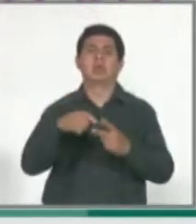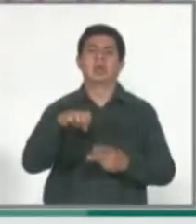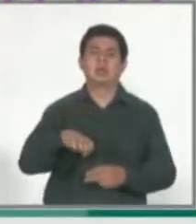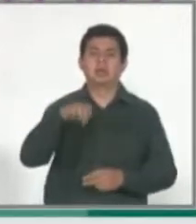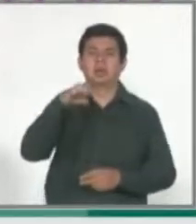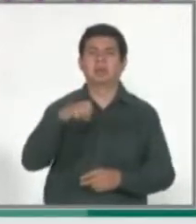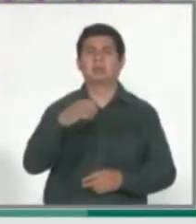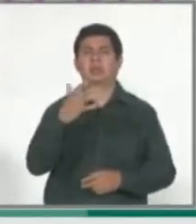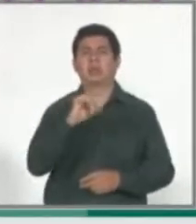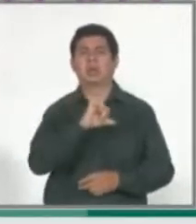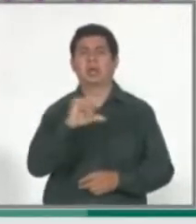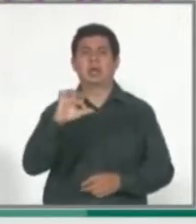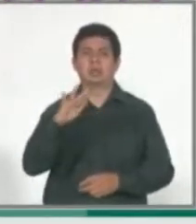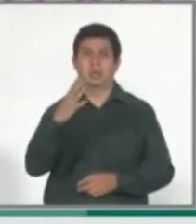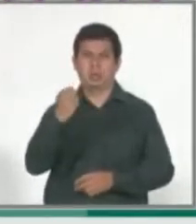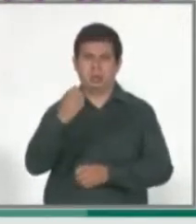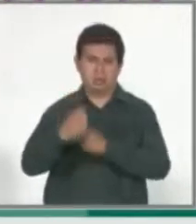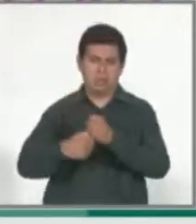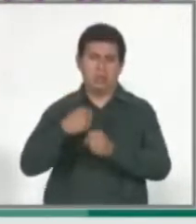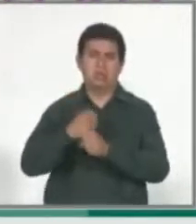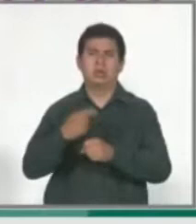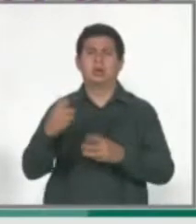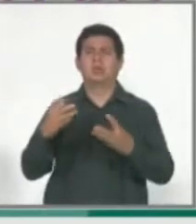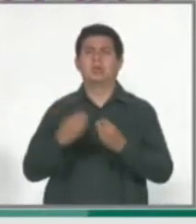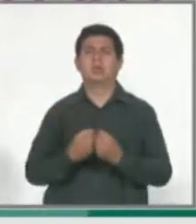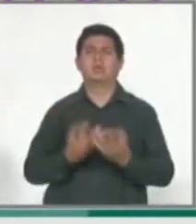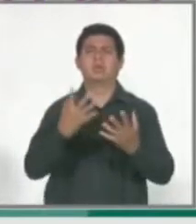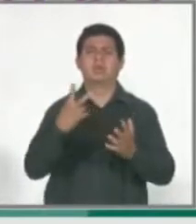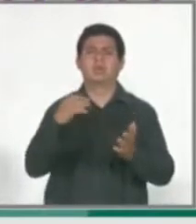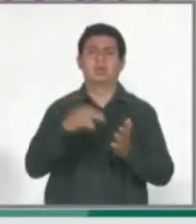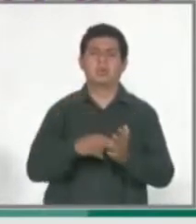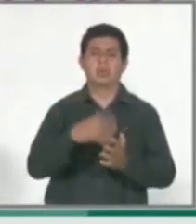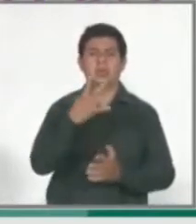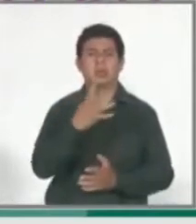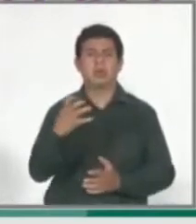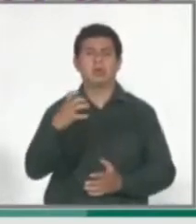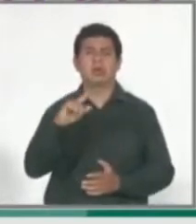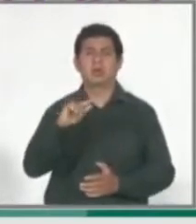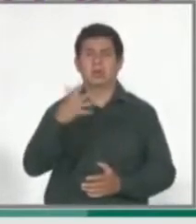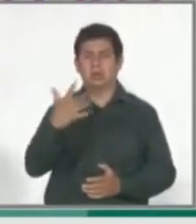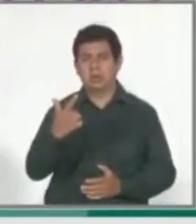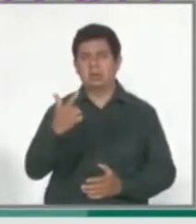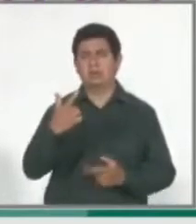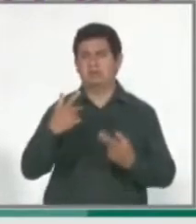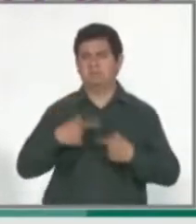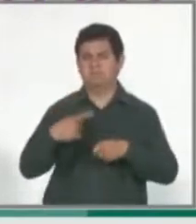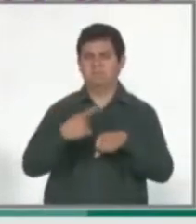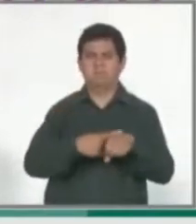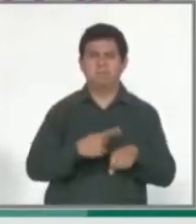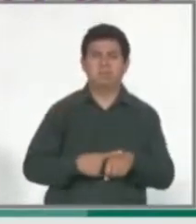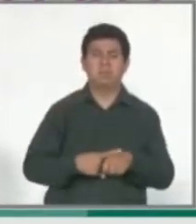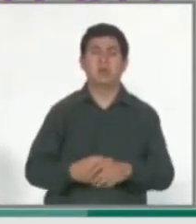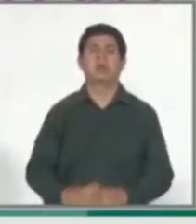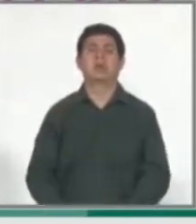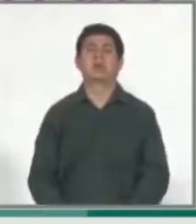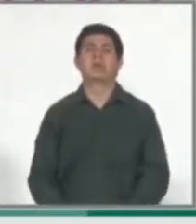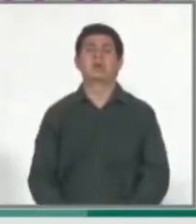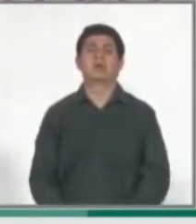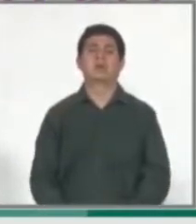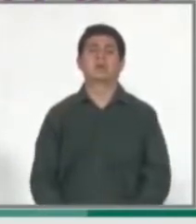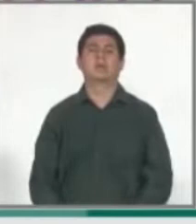hay setecientos noventa y ocho sospechosos en espera de resultados por laboratorio 13 mil 324 se ha recuperado y lamentablemente